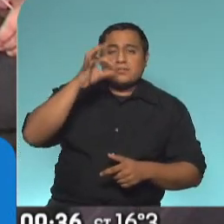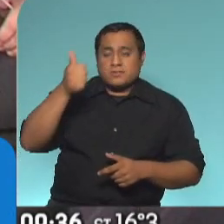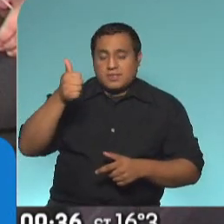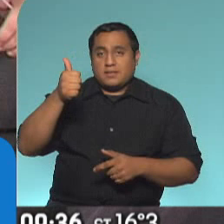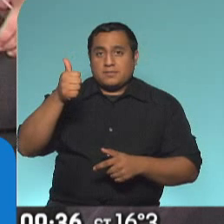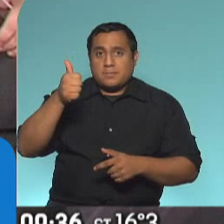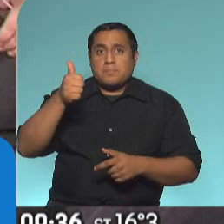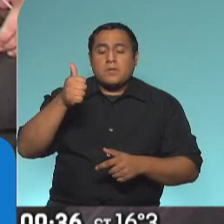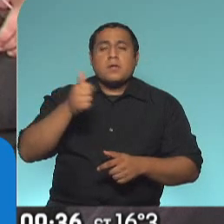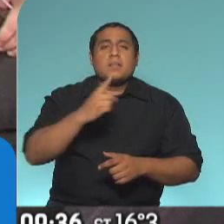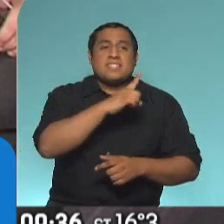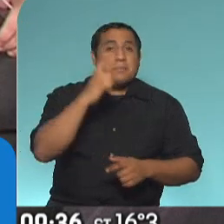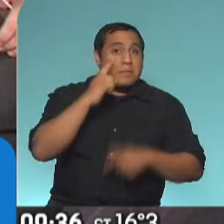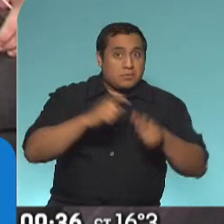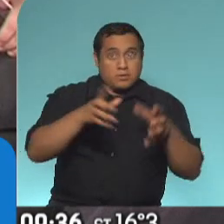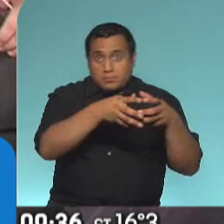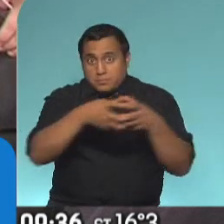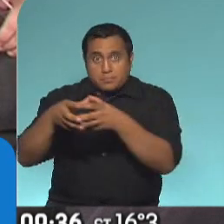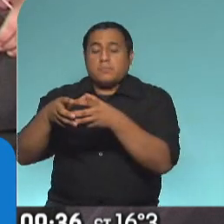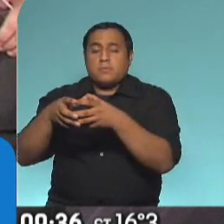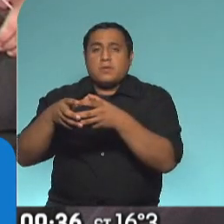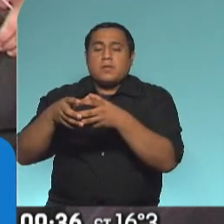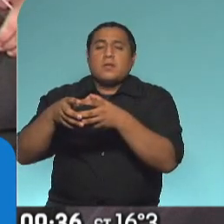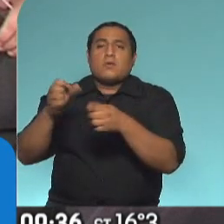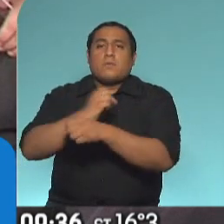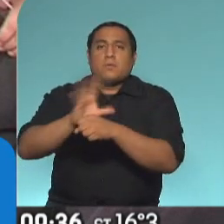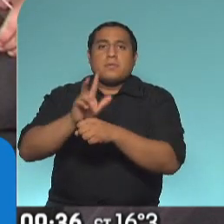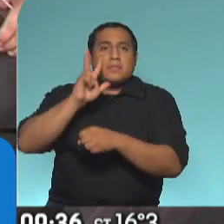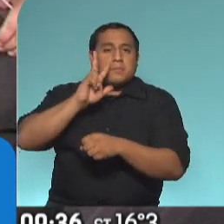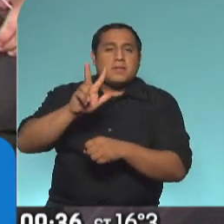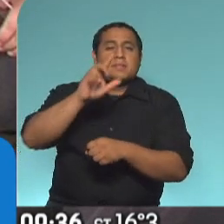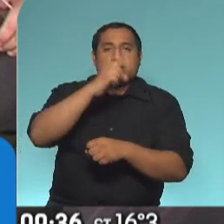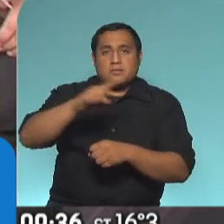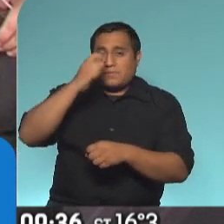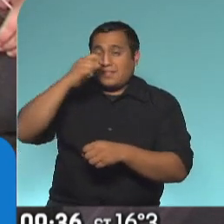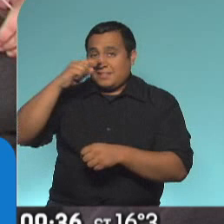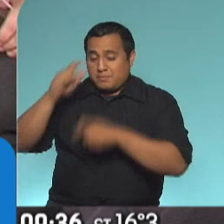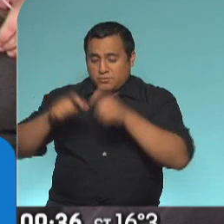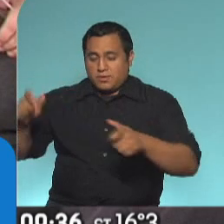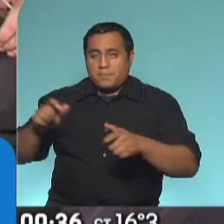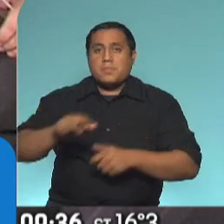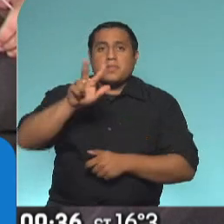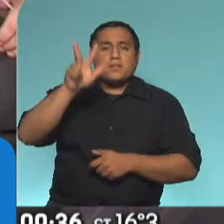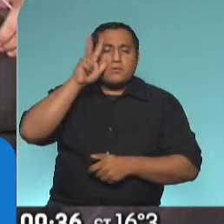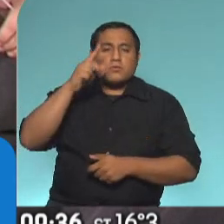de incidencia cada 100.000 habitantes es de 3.127 casos. Son